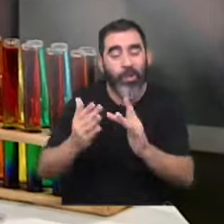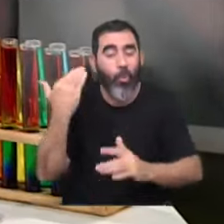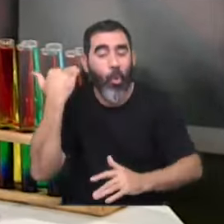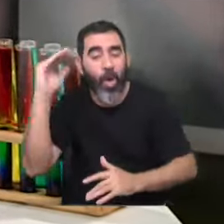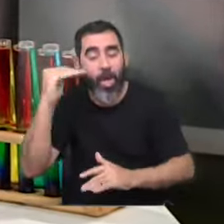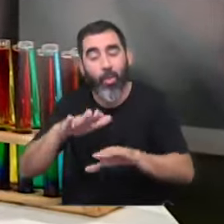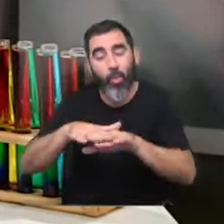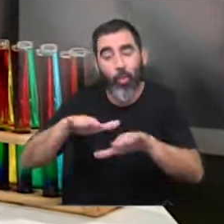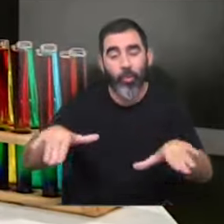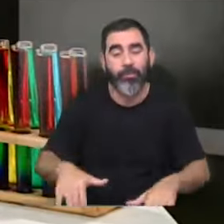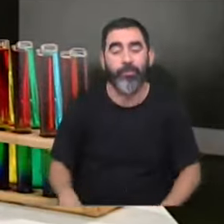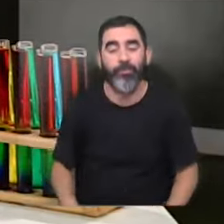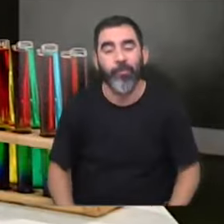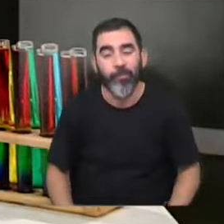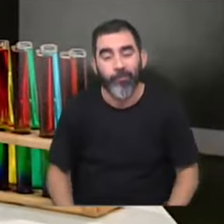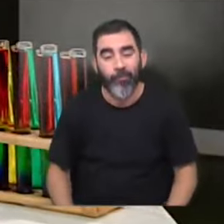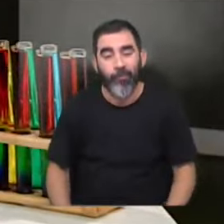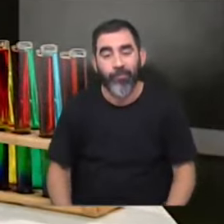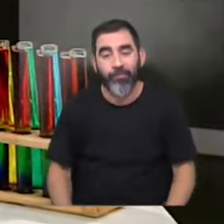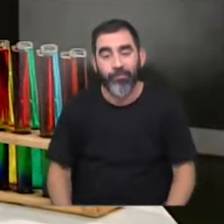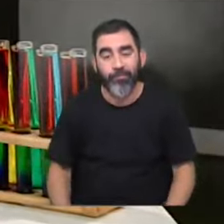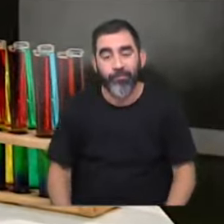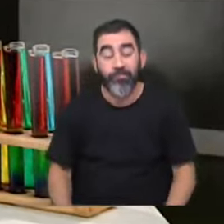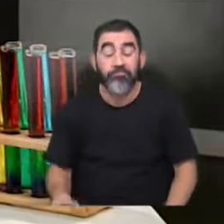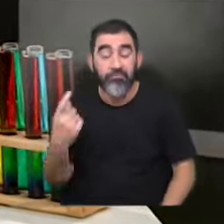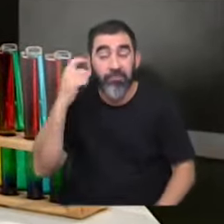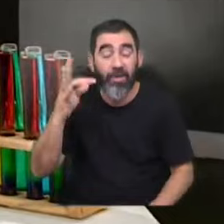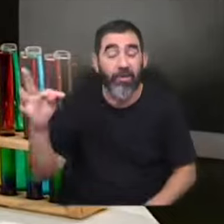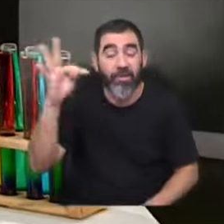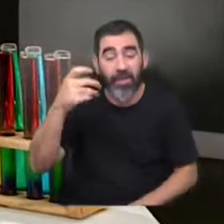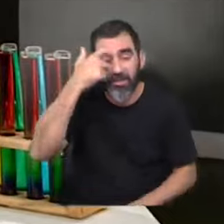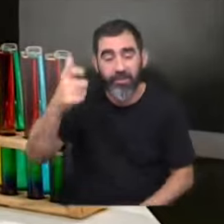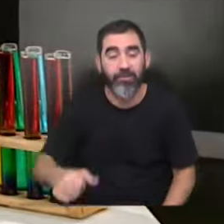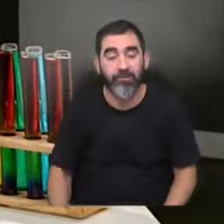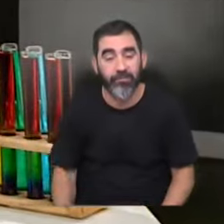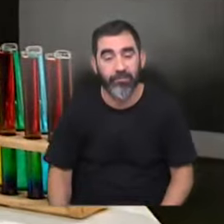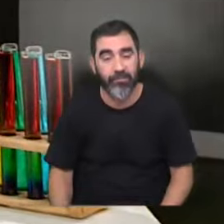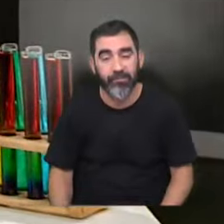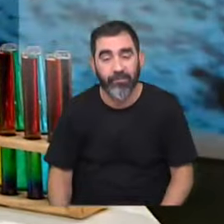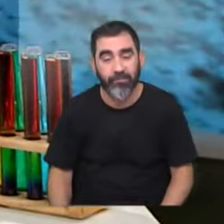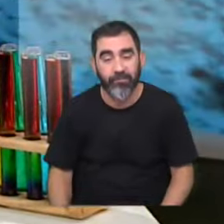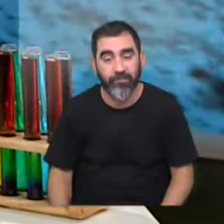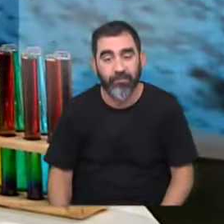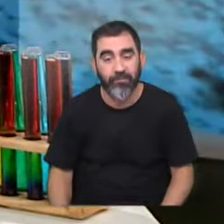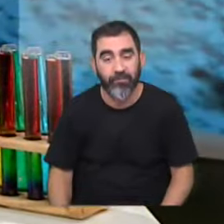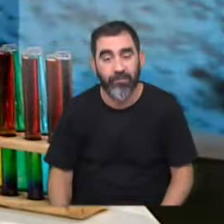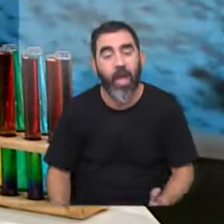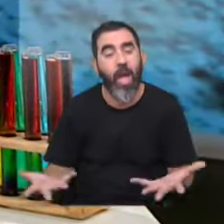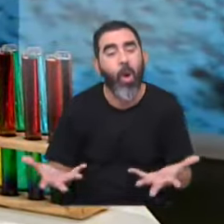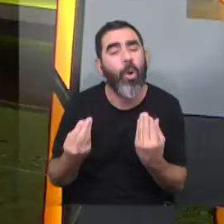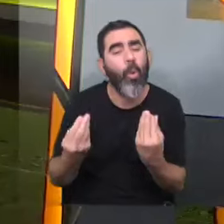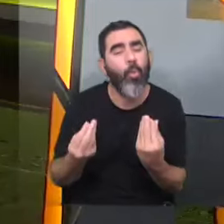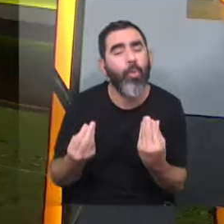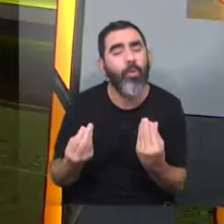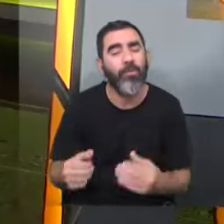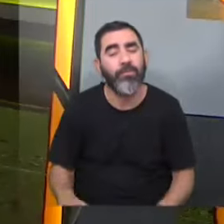adultos. Y, bueno, surgieron los talleres de ciencia. Ámbar la tiene clarísima. Ámbar la tiene re clara, ¿Cómo sigue esto? ¿Cómo sigue?